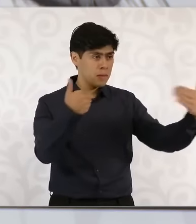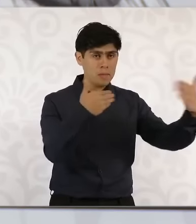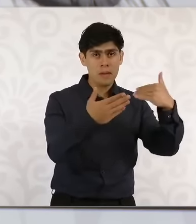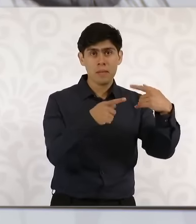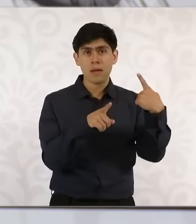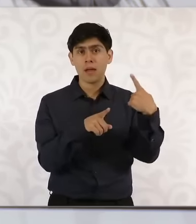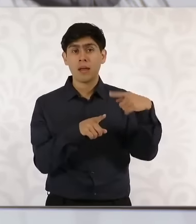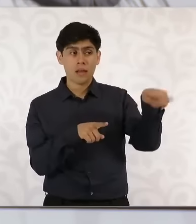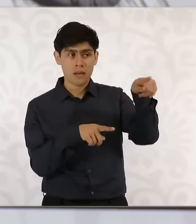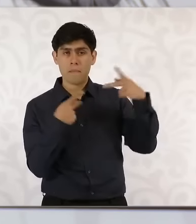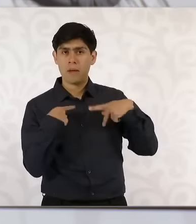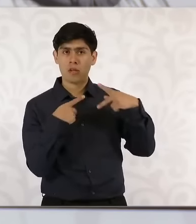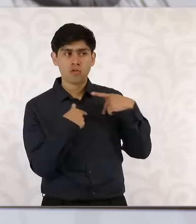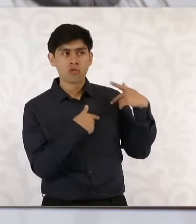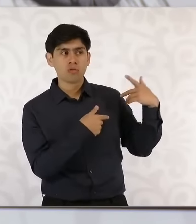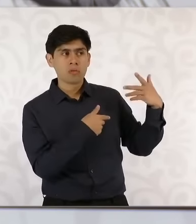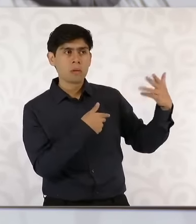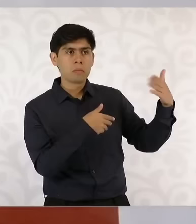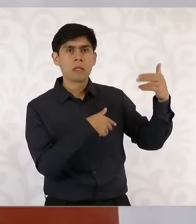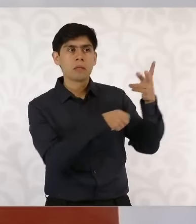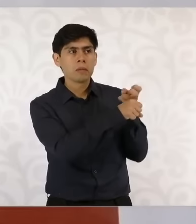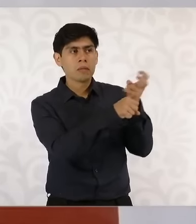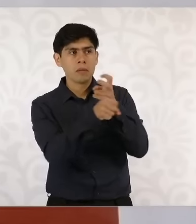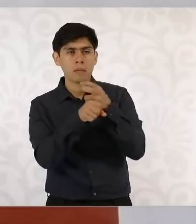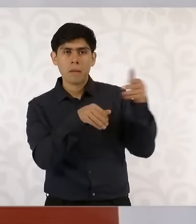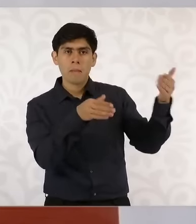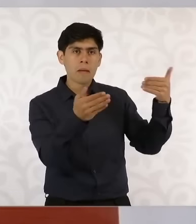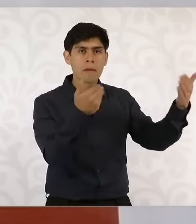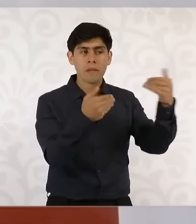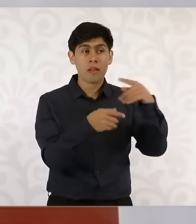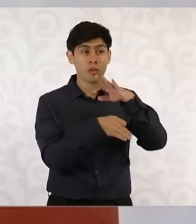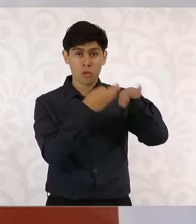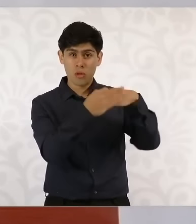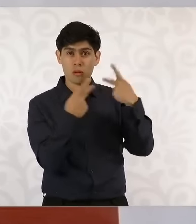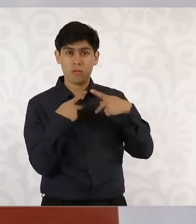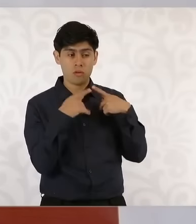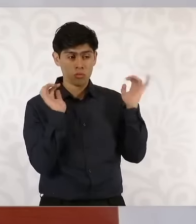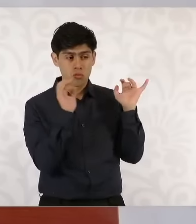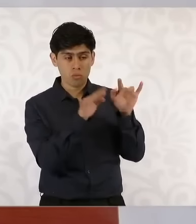quienes la convocaron, todos estos que llegaron a la movilización,